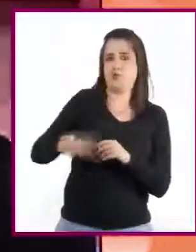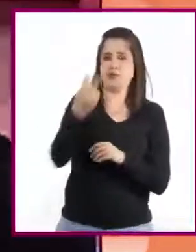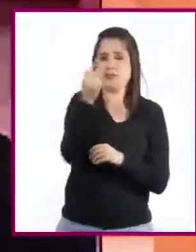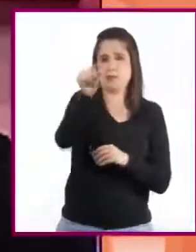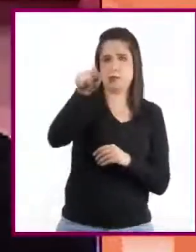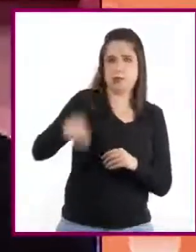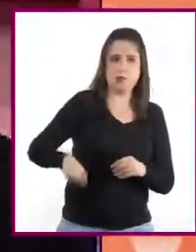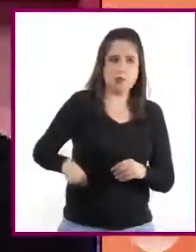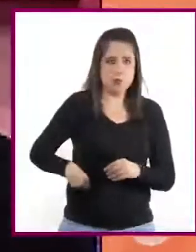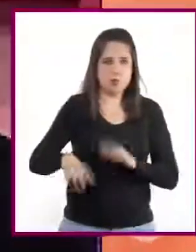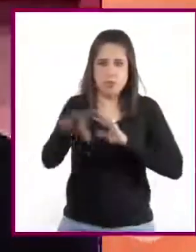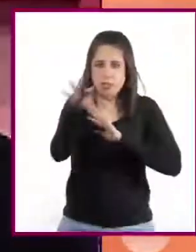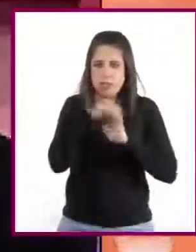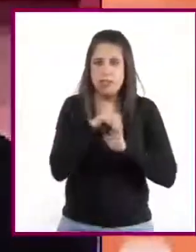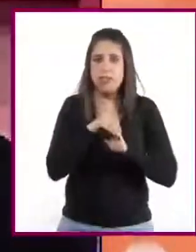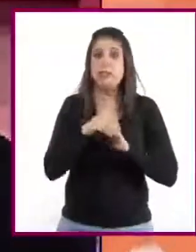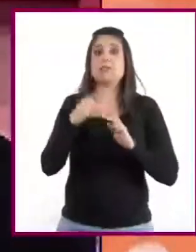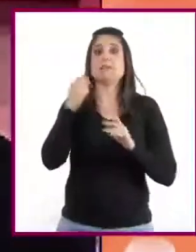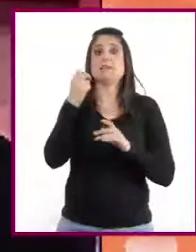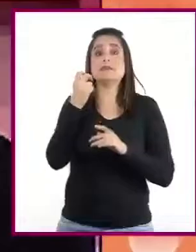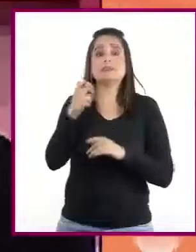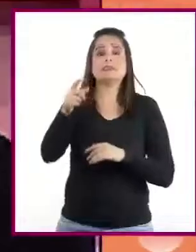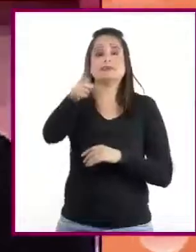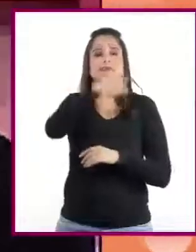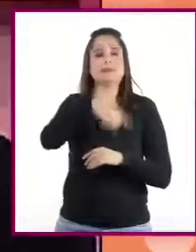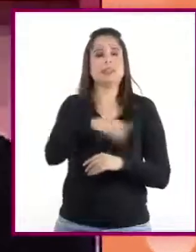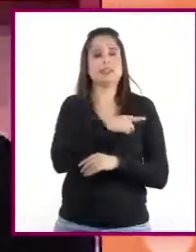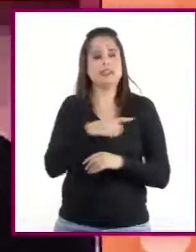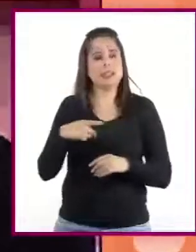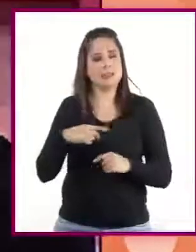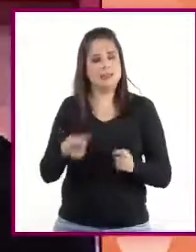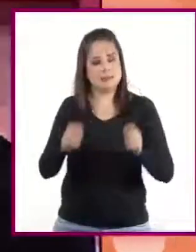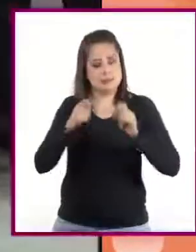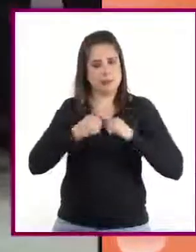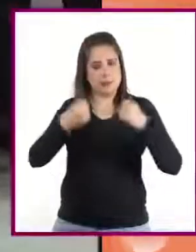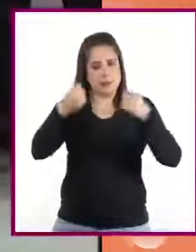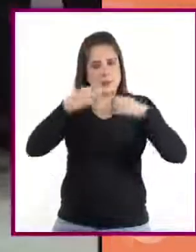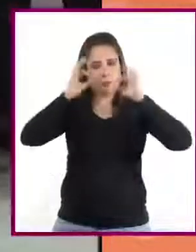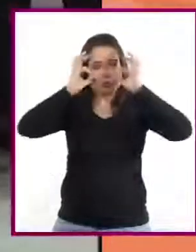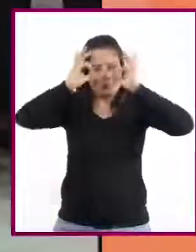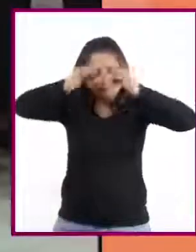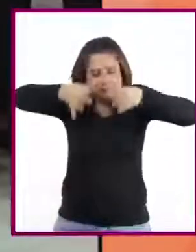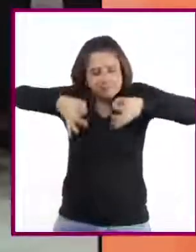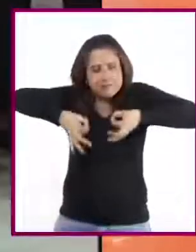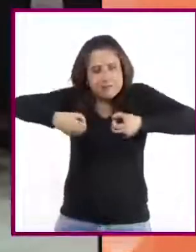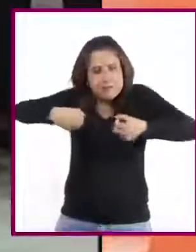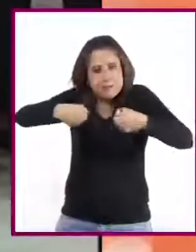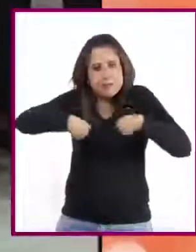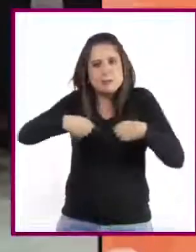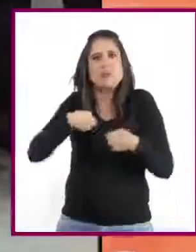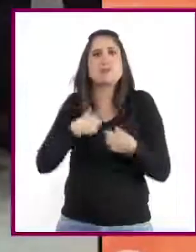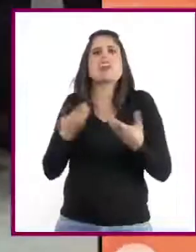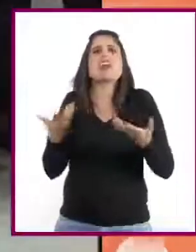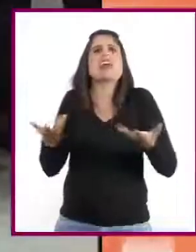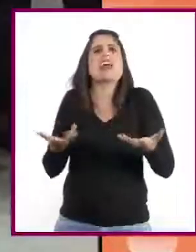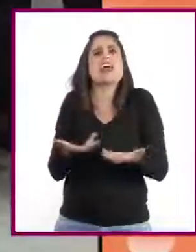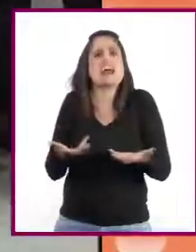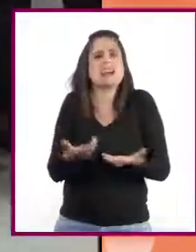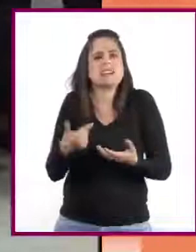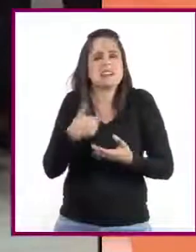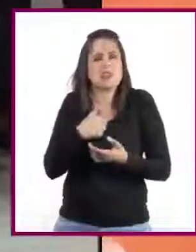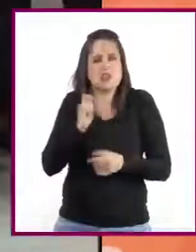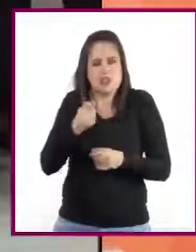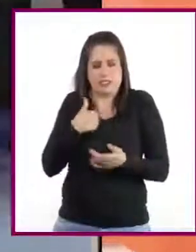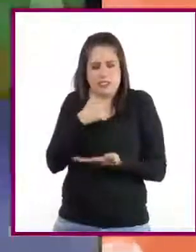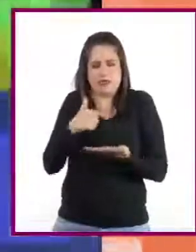¿verdad? Pero también esa mirada se tiene que remitir a uno mismo, ¿verdad? A lo que le corresponde a uno con hacer